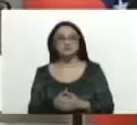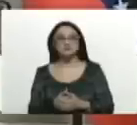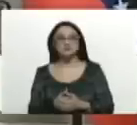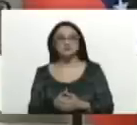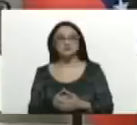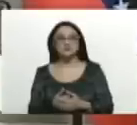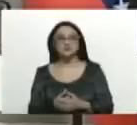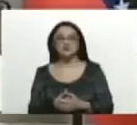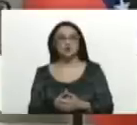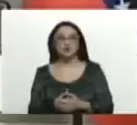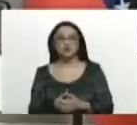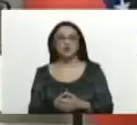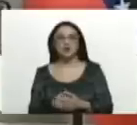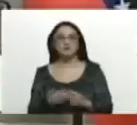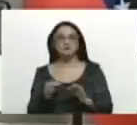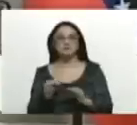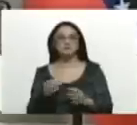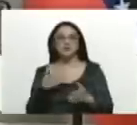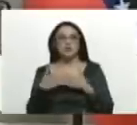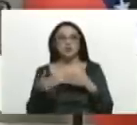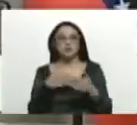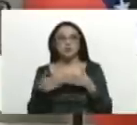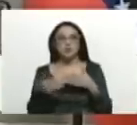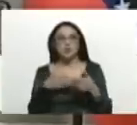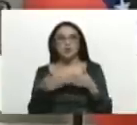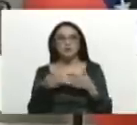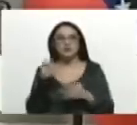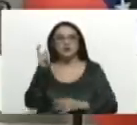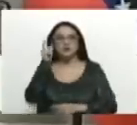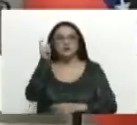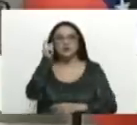sin importar que fuese fechas